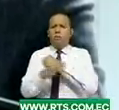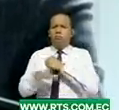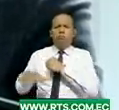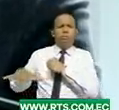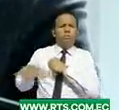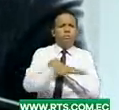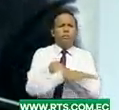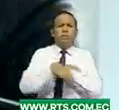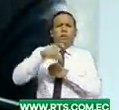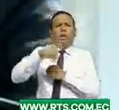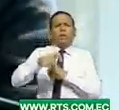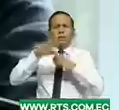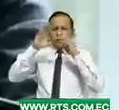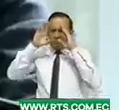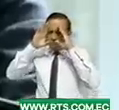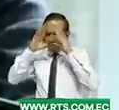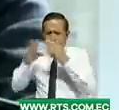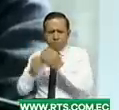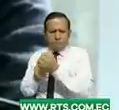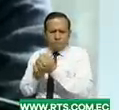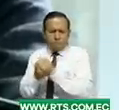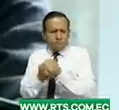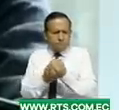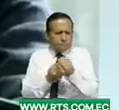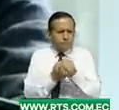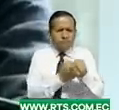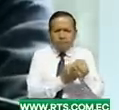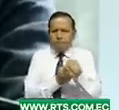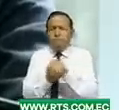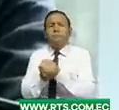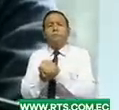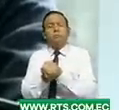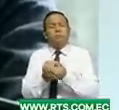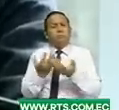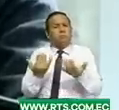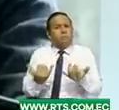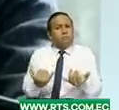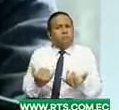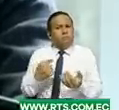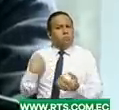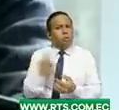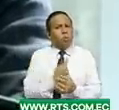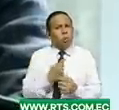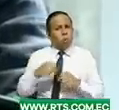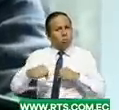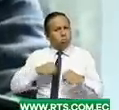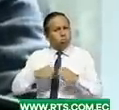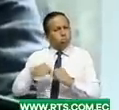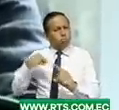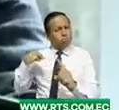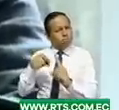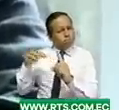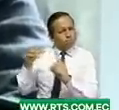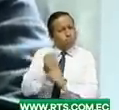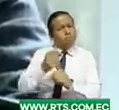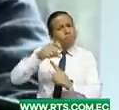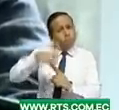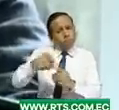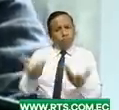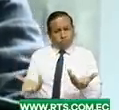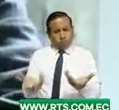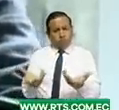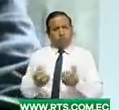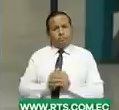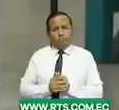ciudadanos. Cuando hay aún metas por alcanzar y desafíos que superar. Sin